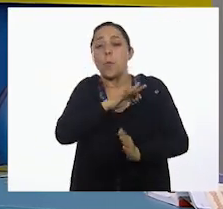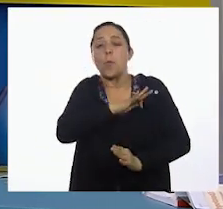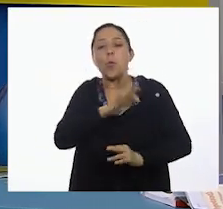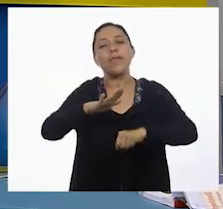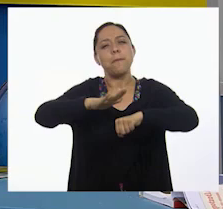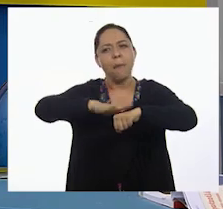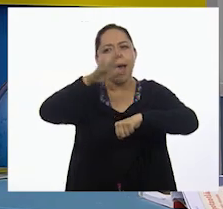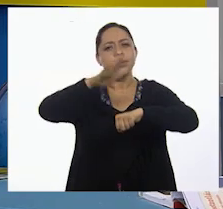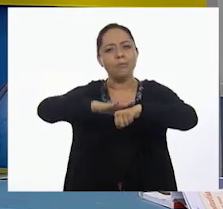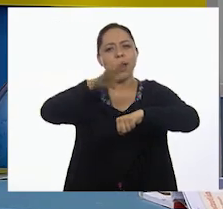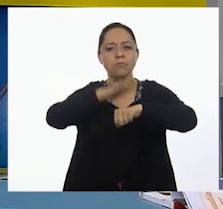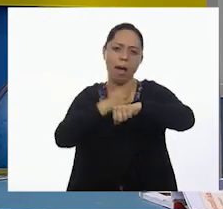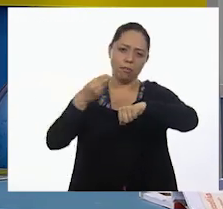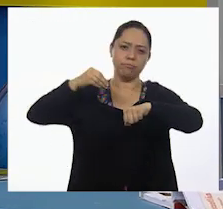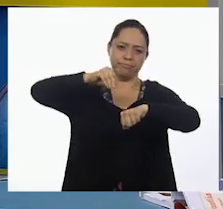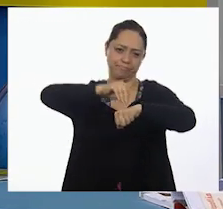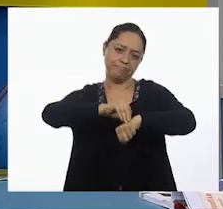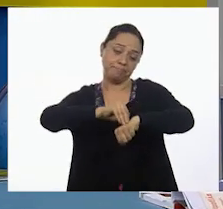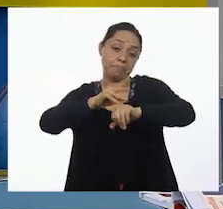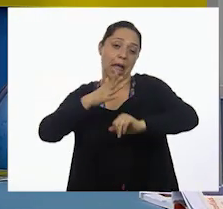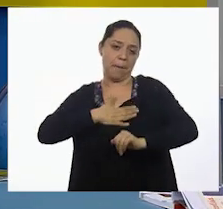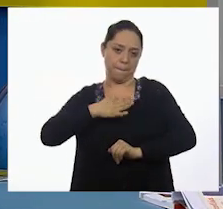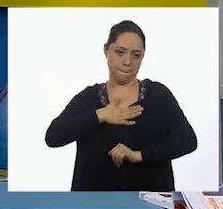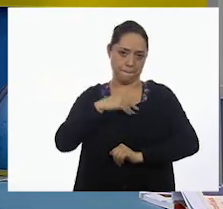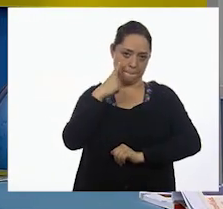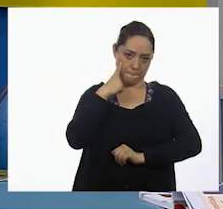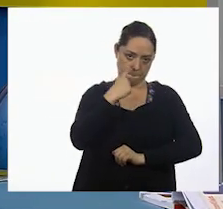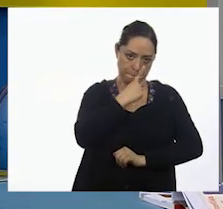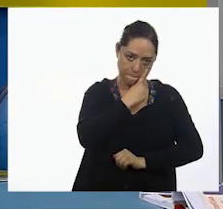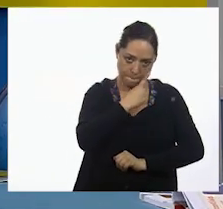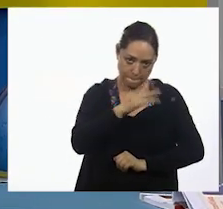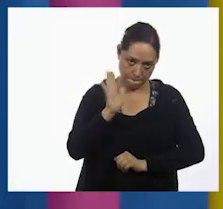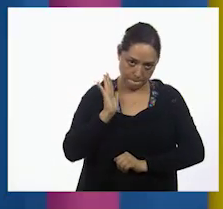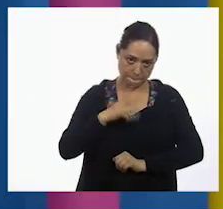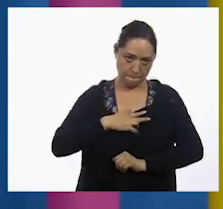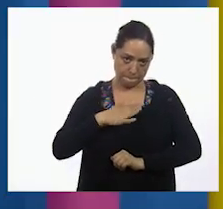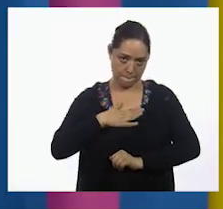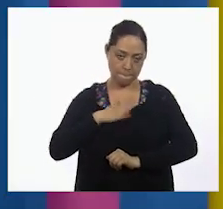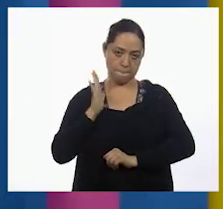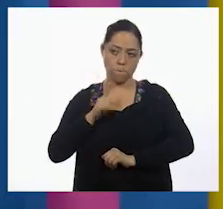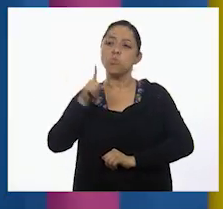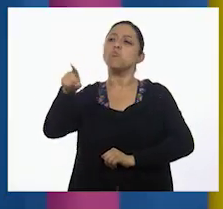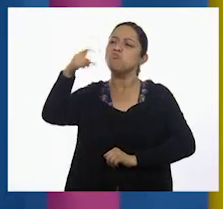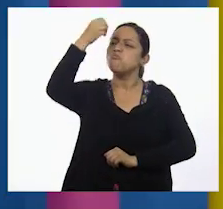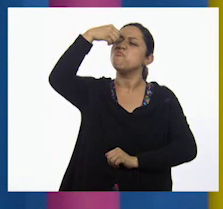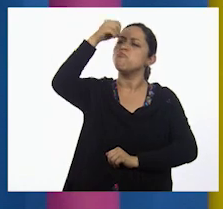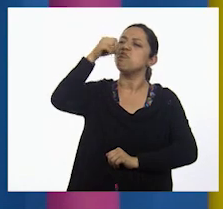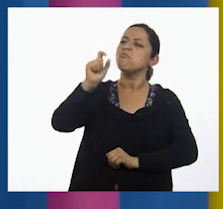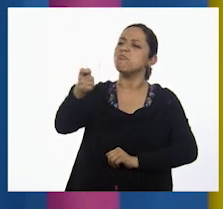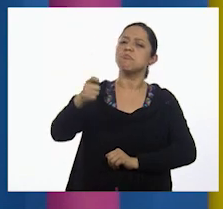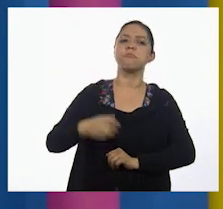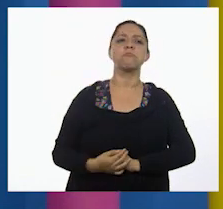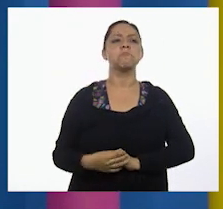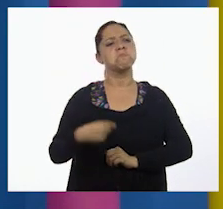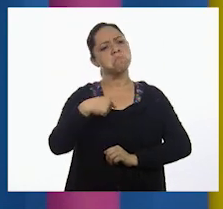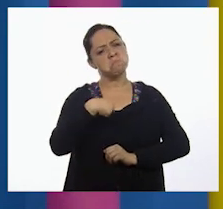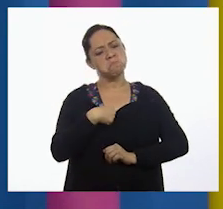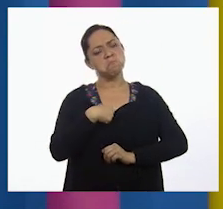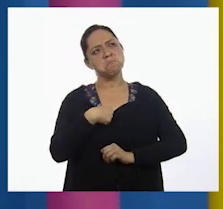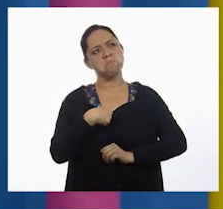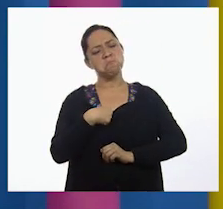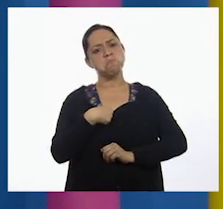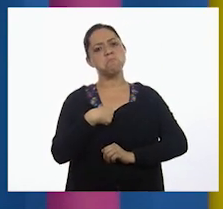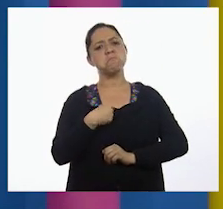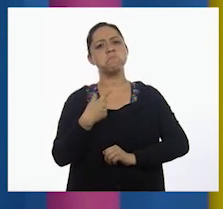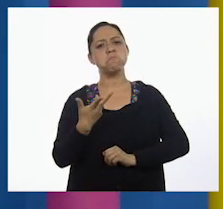otras imágenes, entonces esa es mi perspectiva. ¿Tú qué opinas, María? Pues yo he visto, por